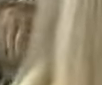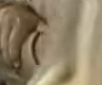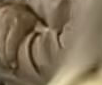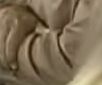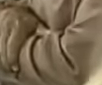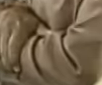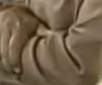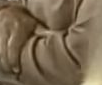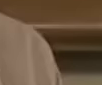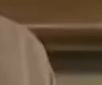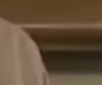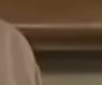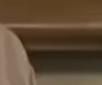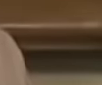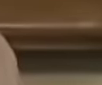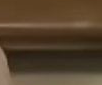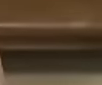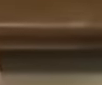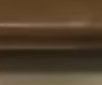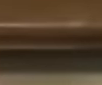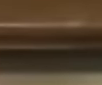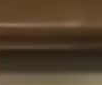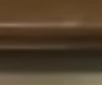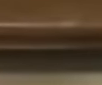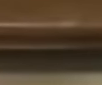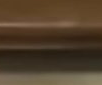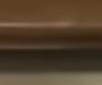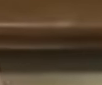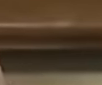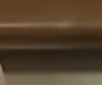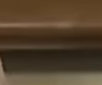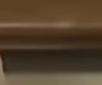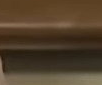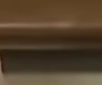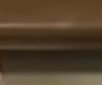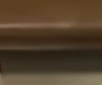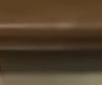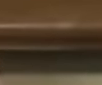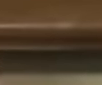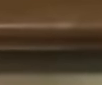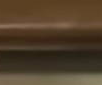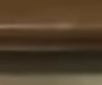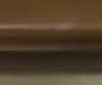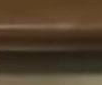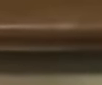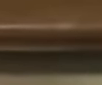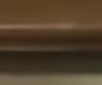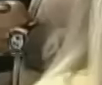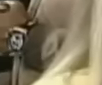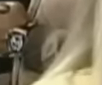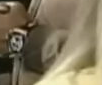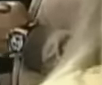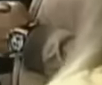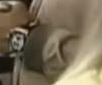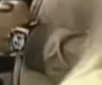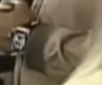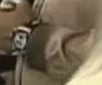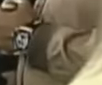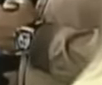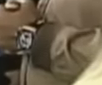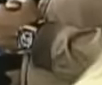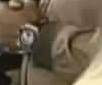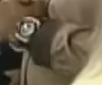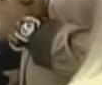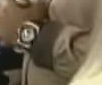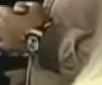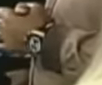y la estabilidad de la nación. Asimismo, destacaba que durante, antes y después de este proceso electoral que está